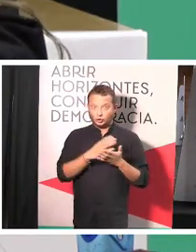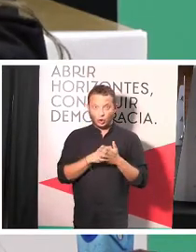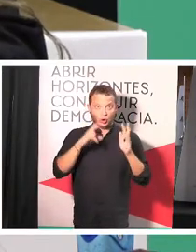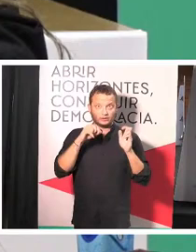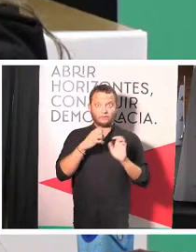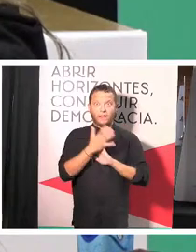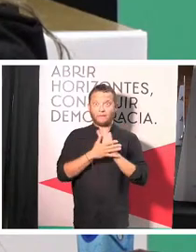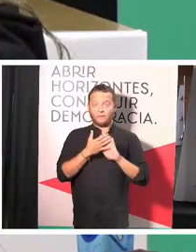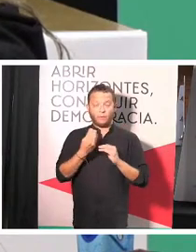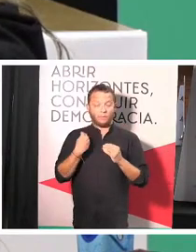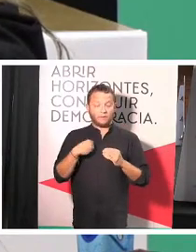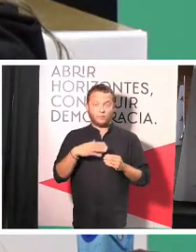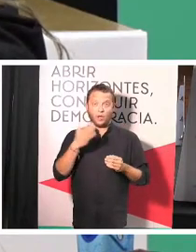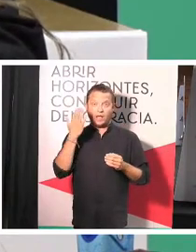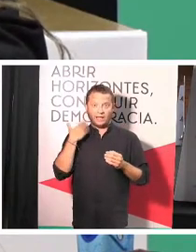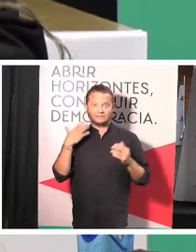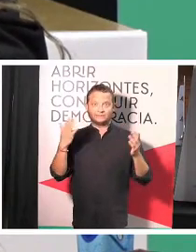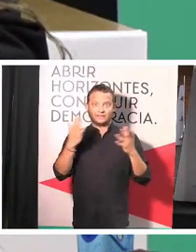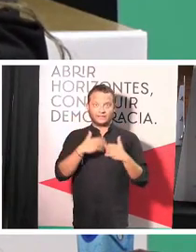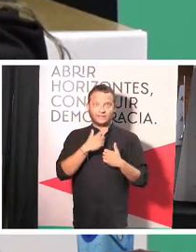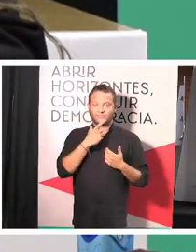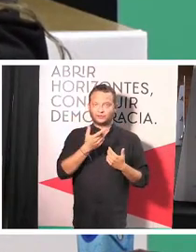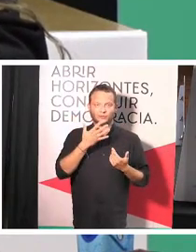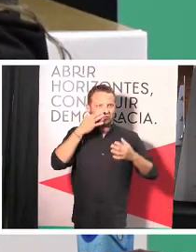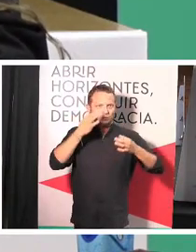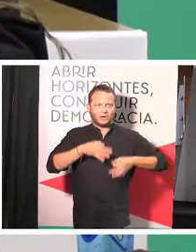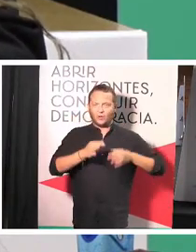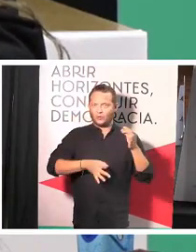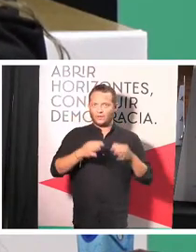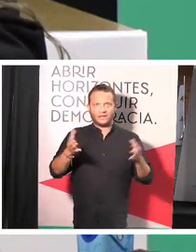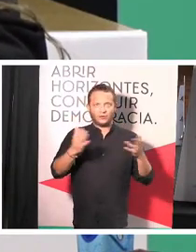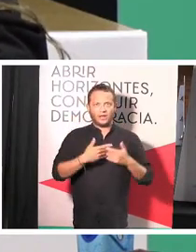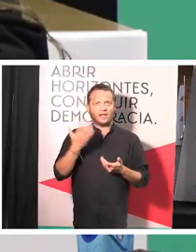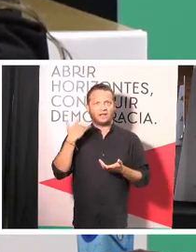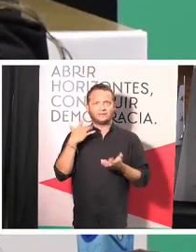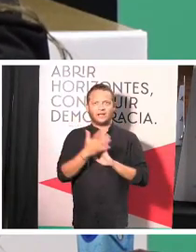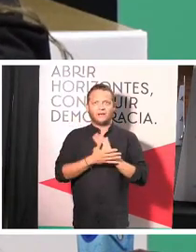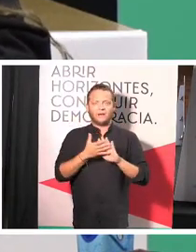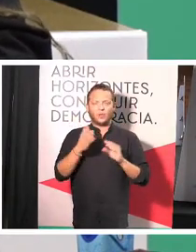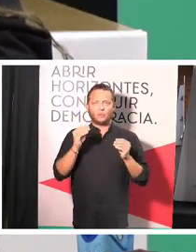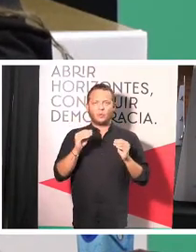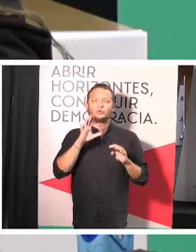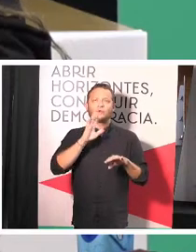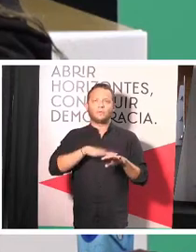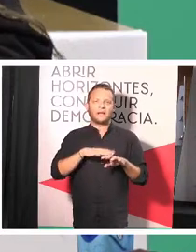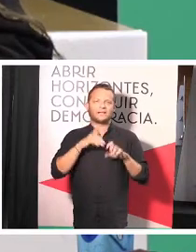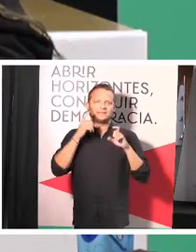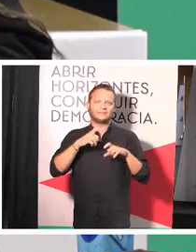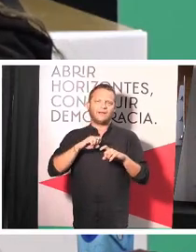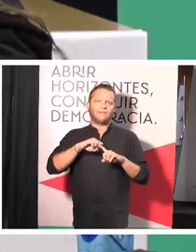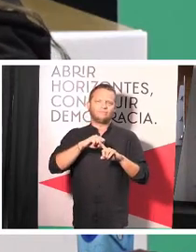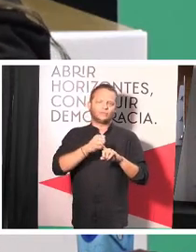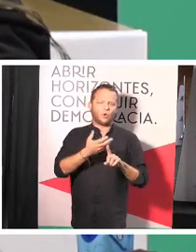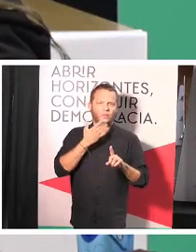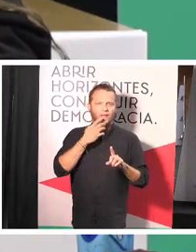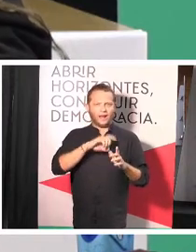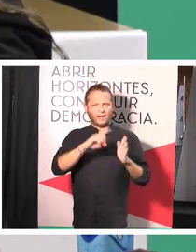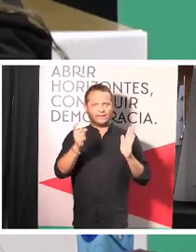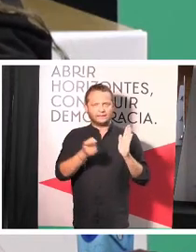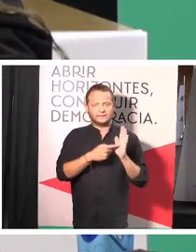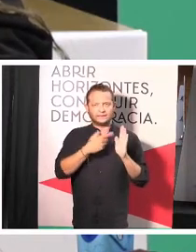dicho antes, no hay ningún tipo de inseguridad jurídica. Se ha estado hablando mucho de esto para intentar forzar una figura también